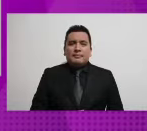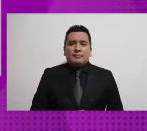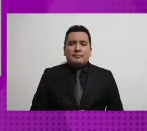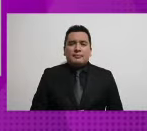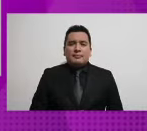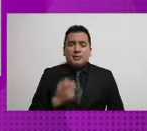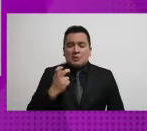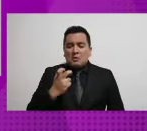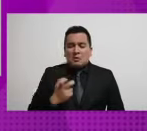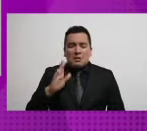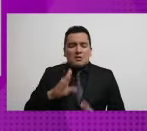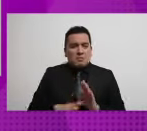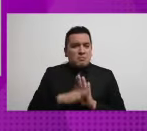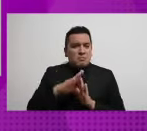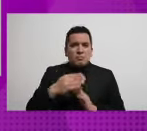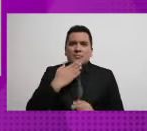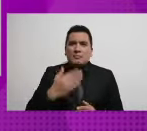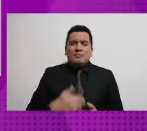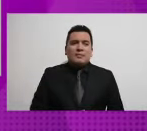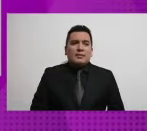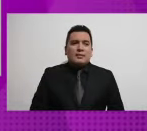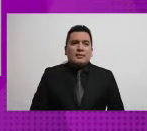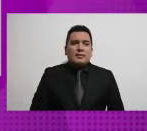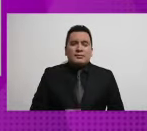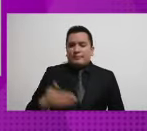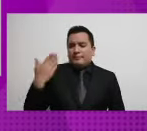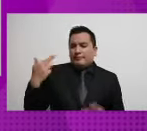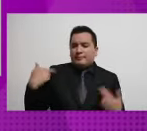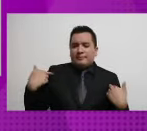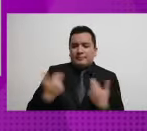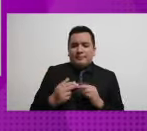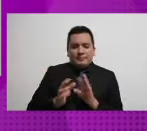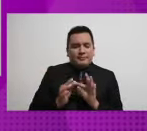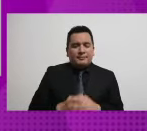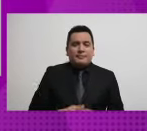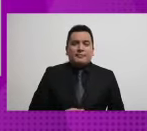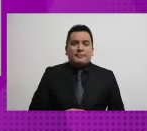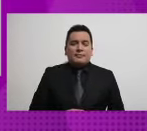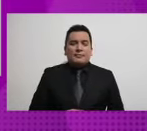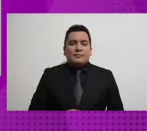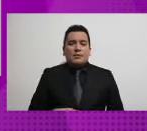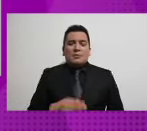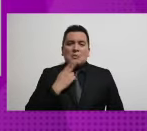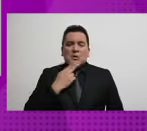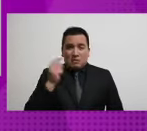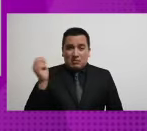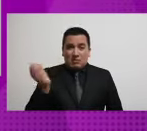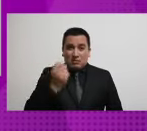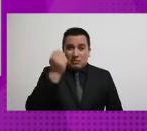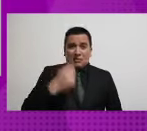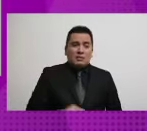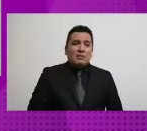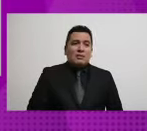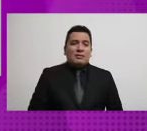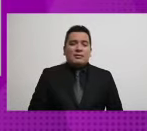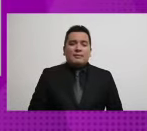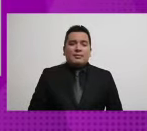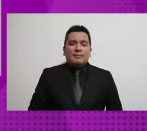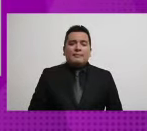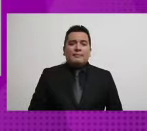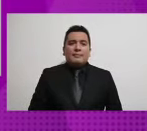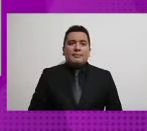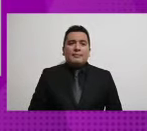sería un gran avance. Ya decía la maestra que usando la tecnología y